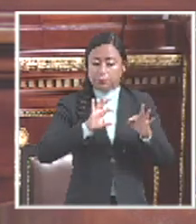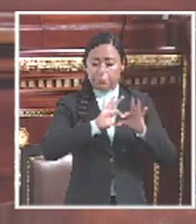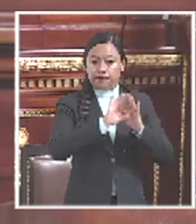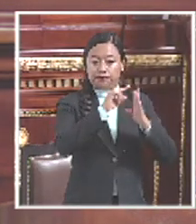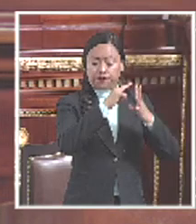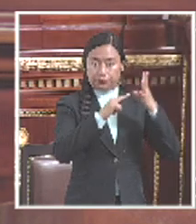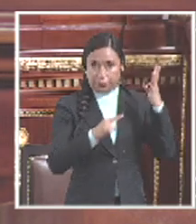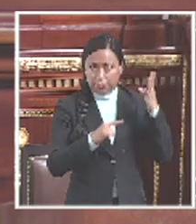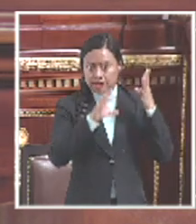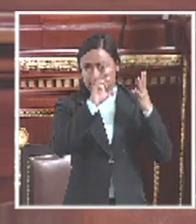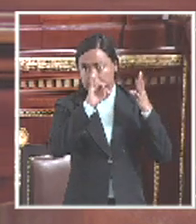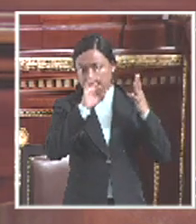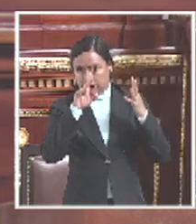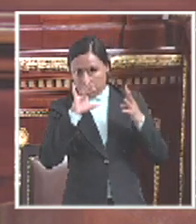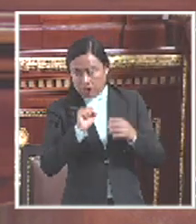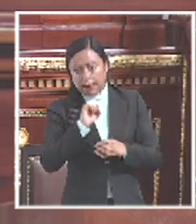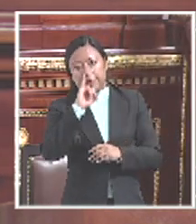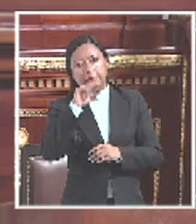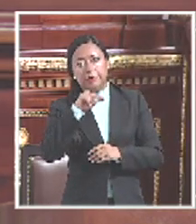la circular INDEPEDI